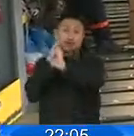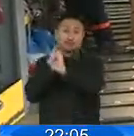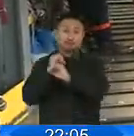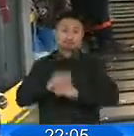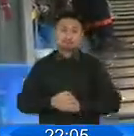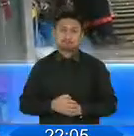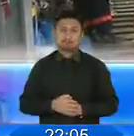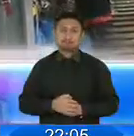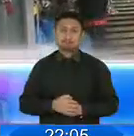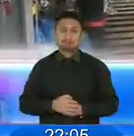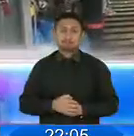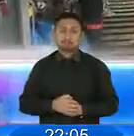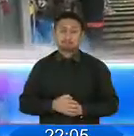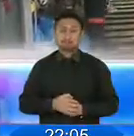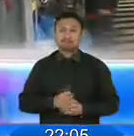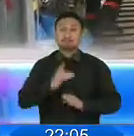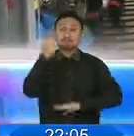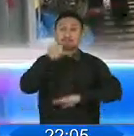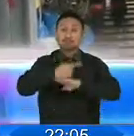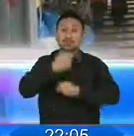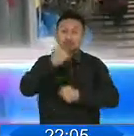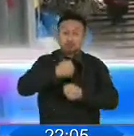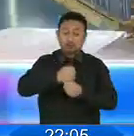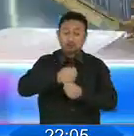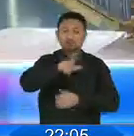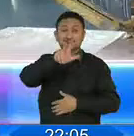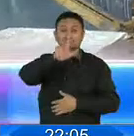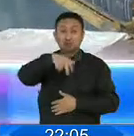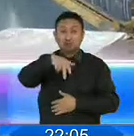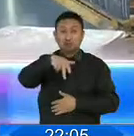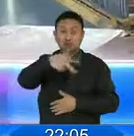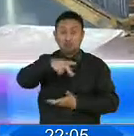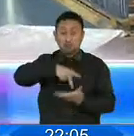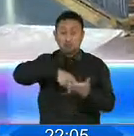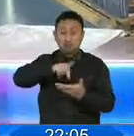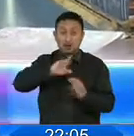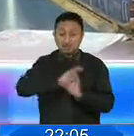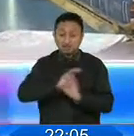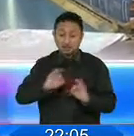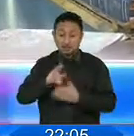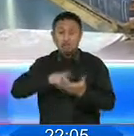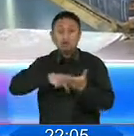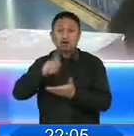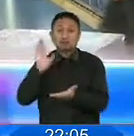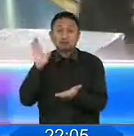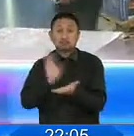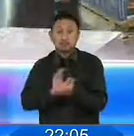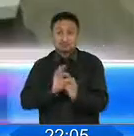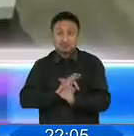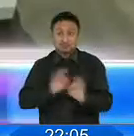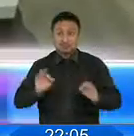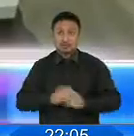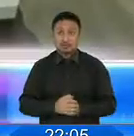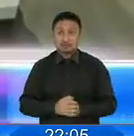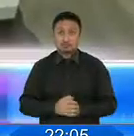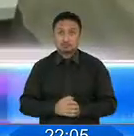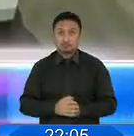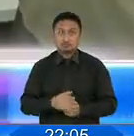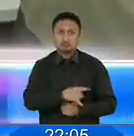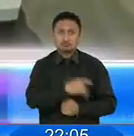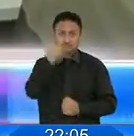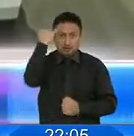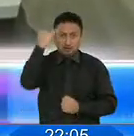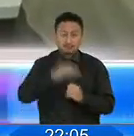La posibilidad de suspender la jornada laboral por 3 meses, sin remuneración y sin pago de la seguridad social, no es descabellada